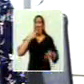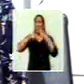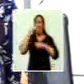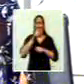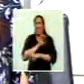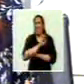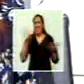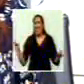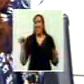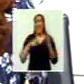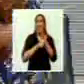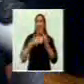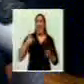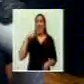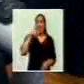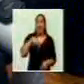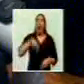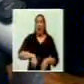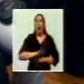Y lo hemos hecho...